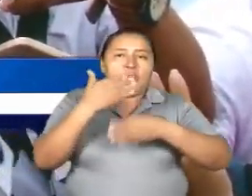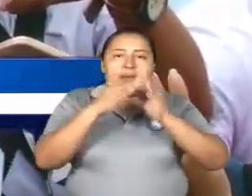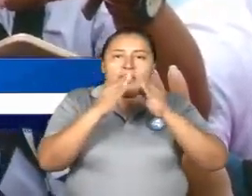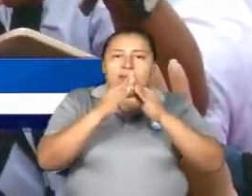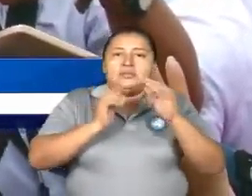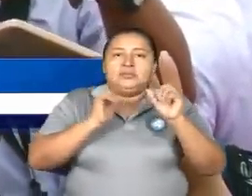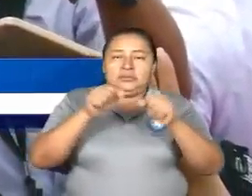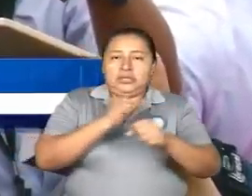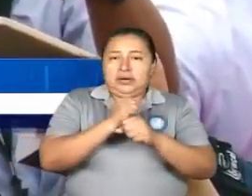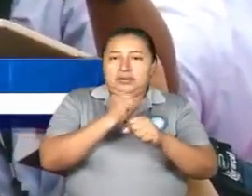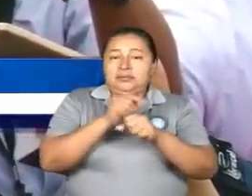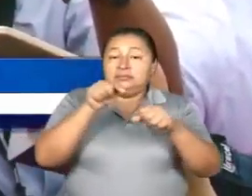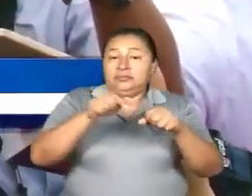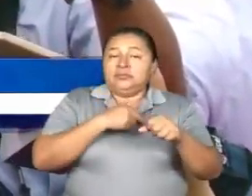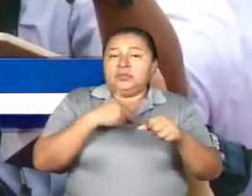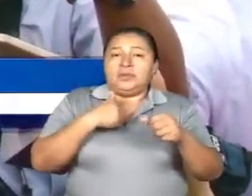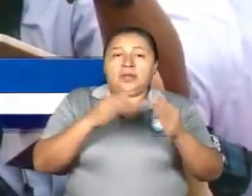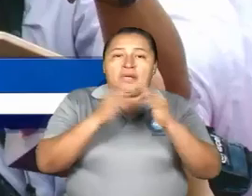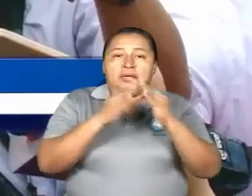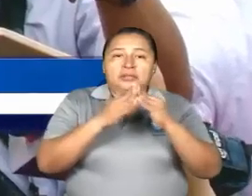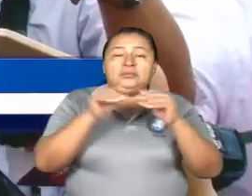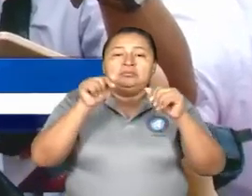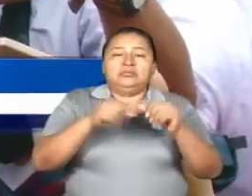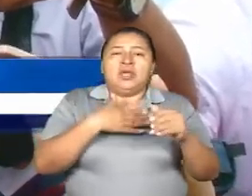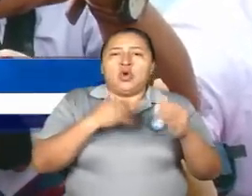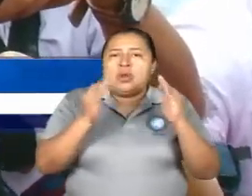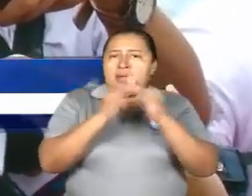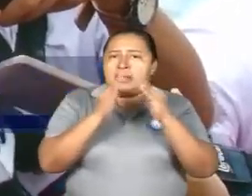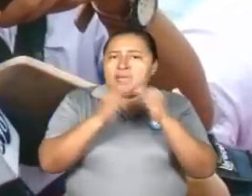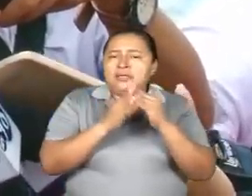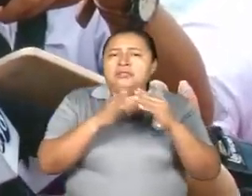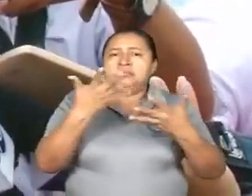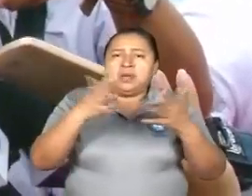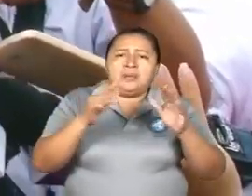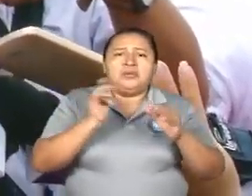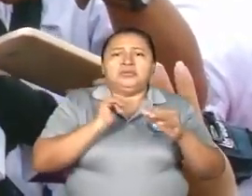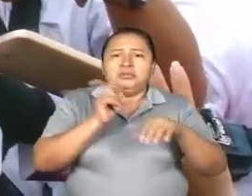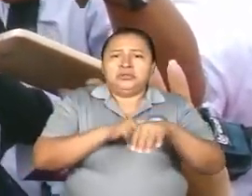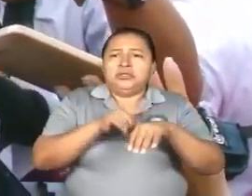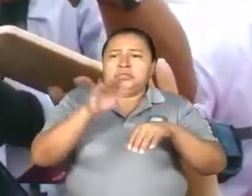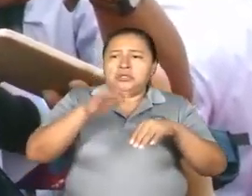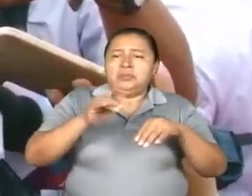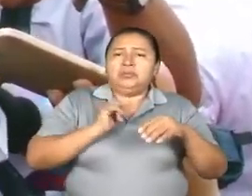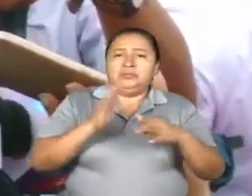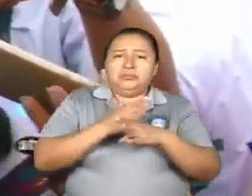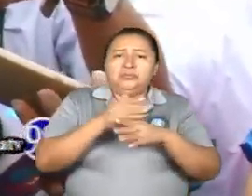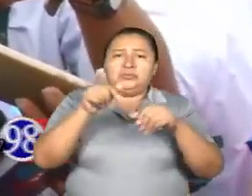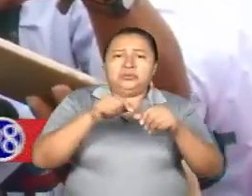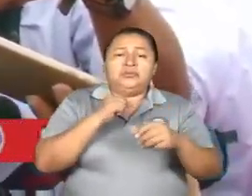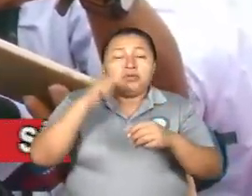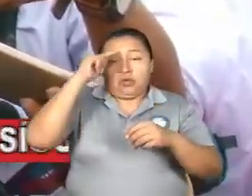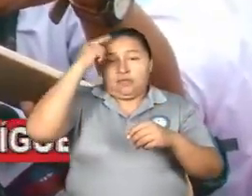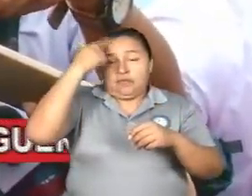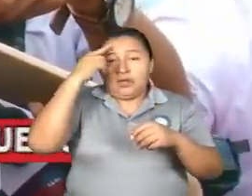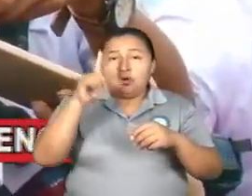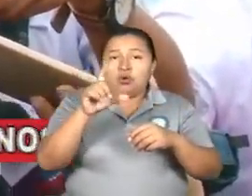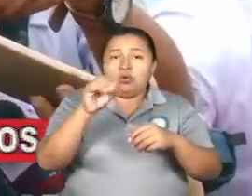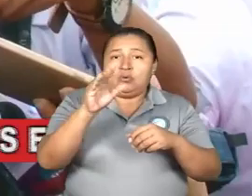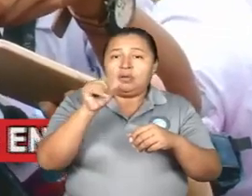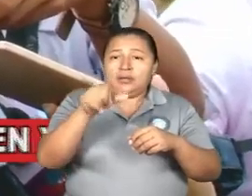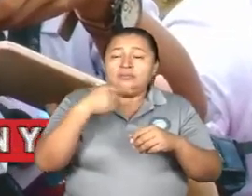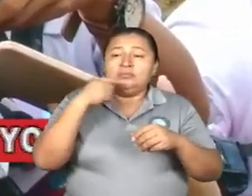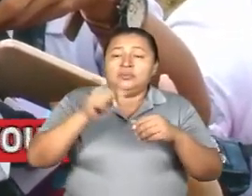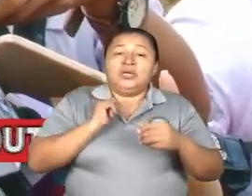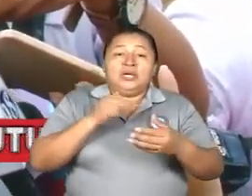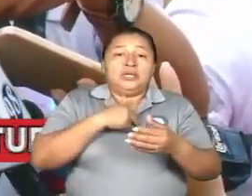te permite mejorar tu vivienda cada cierto tiempo. A la par de eso, el gobierno local asume el compromiso de